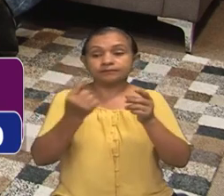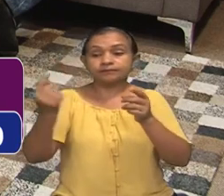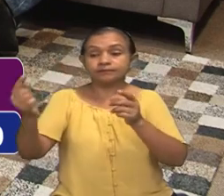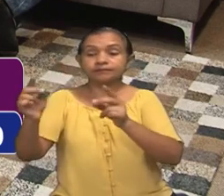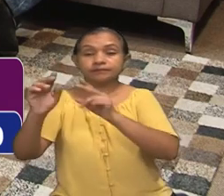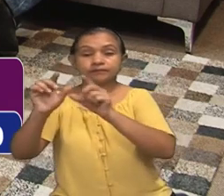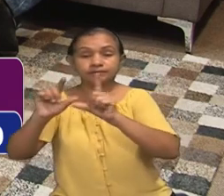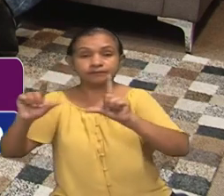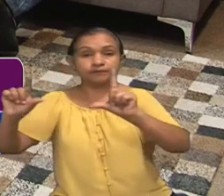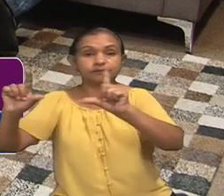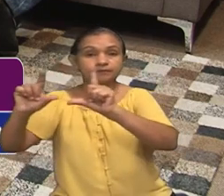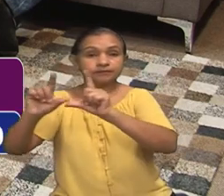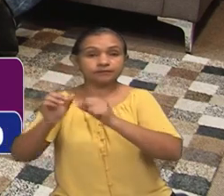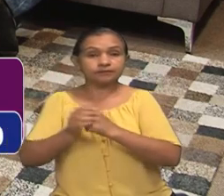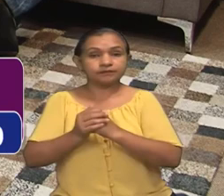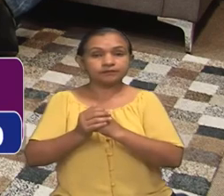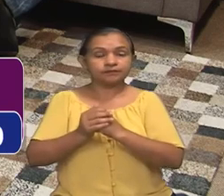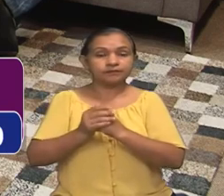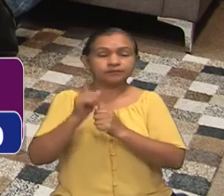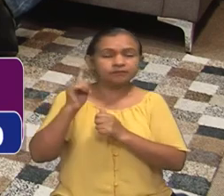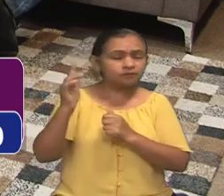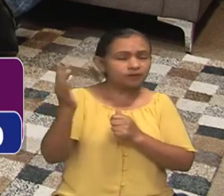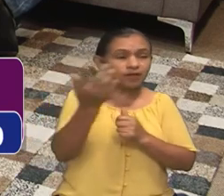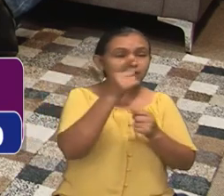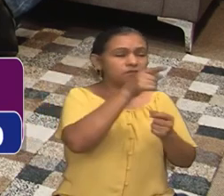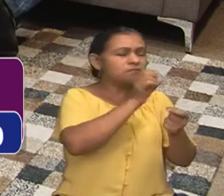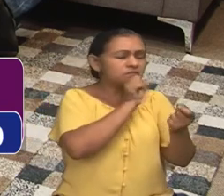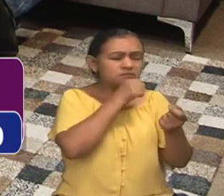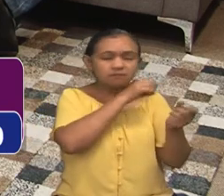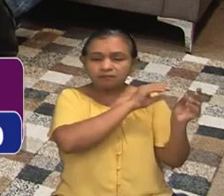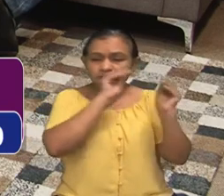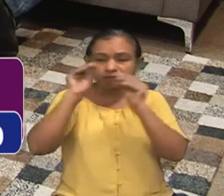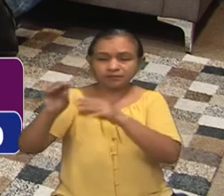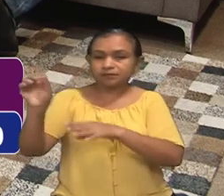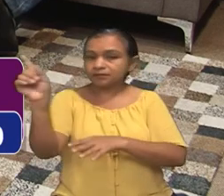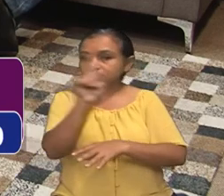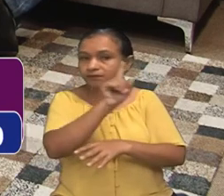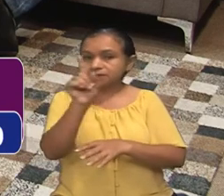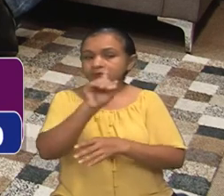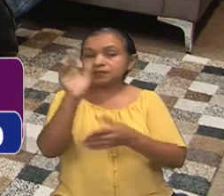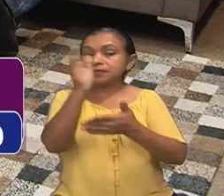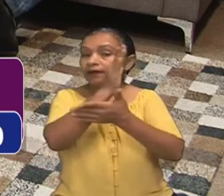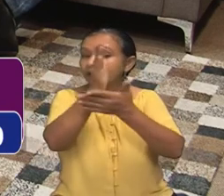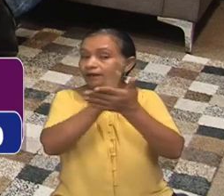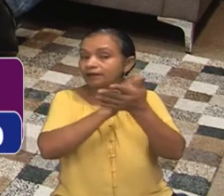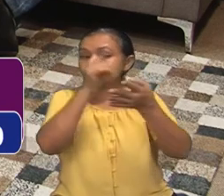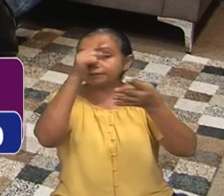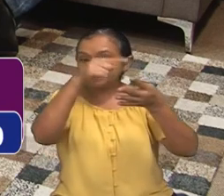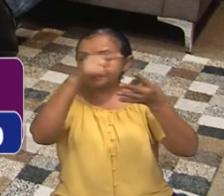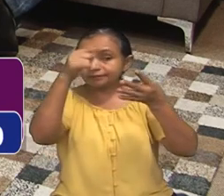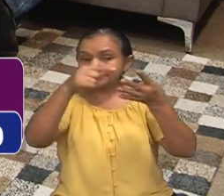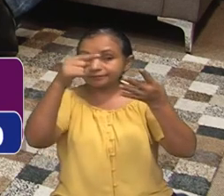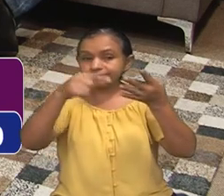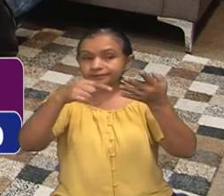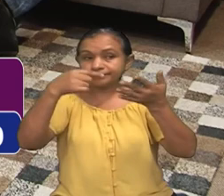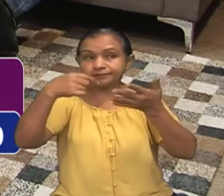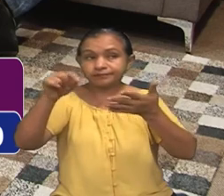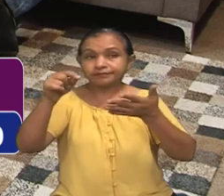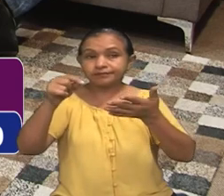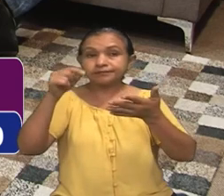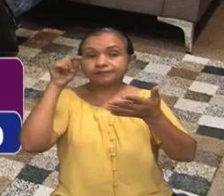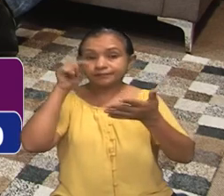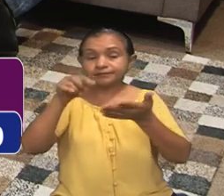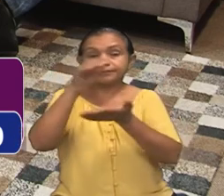a un centro. Es decir, no es para todas las personas adultas mayores, sino que hay ciertas características, ciertas particularidades. Sí, y sí, en sí,